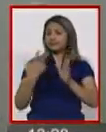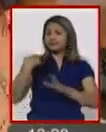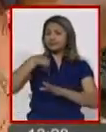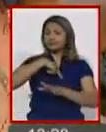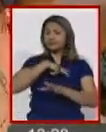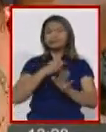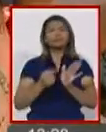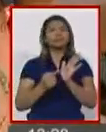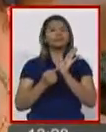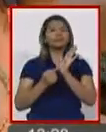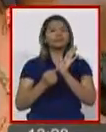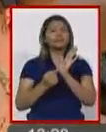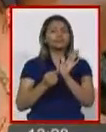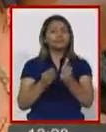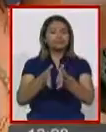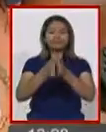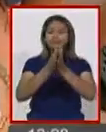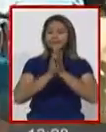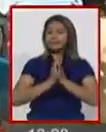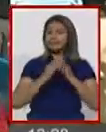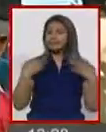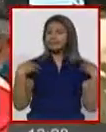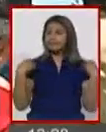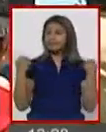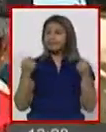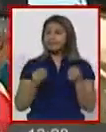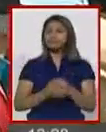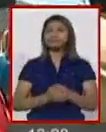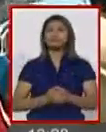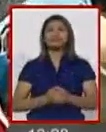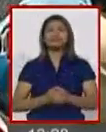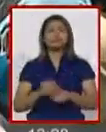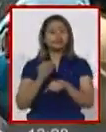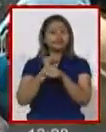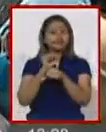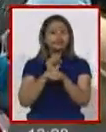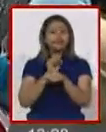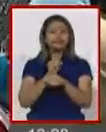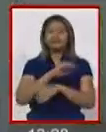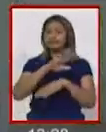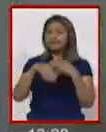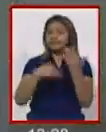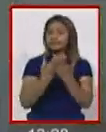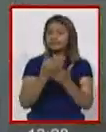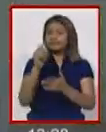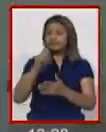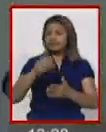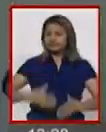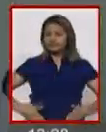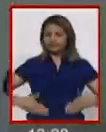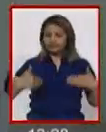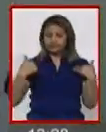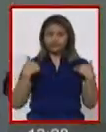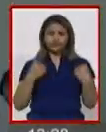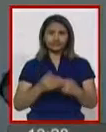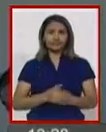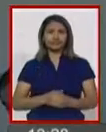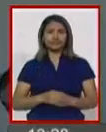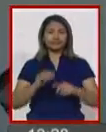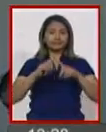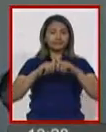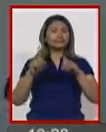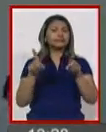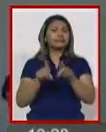nuestros pedidos para la salud, para un trabajo, para lo necesario para la vida digna,